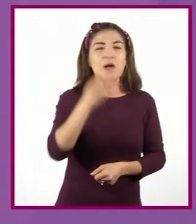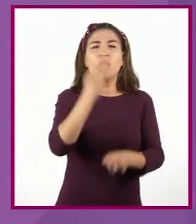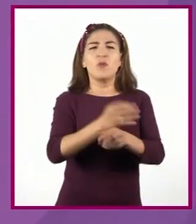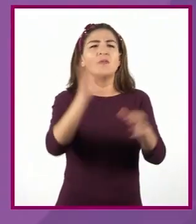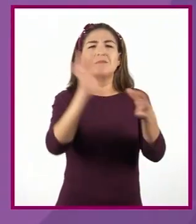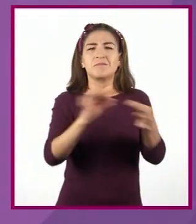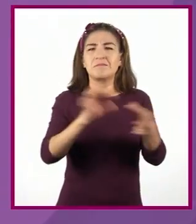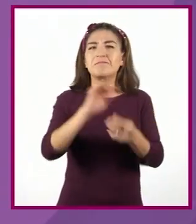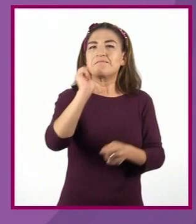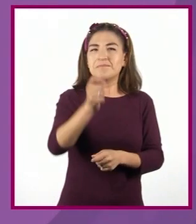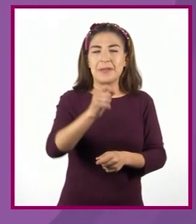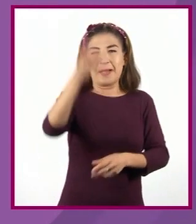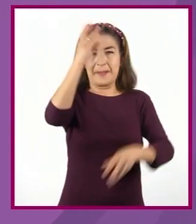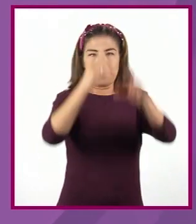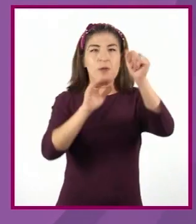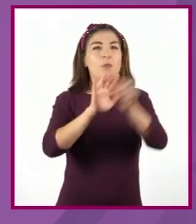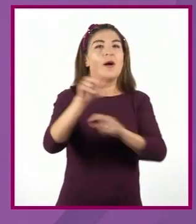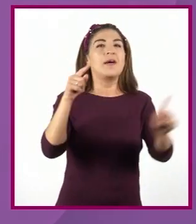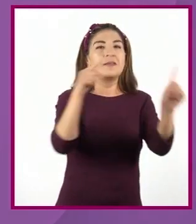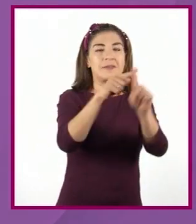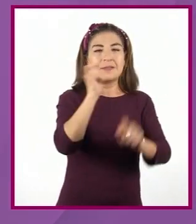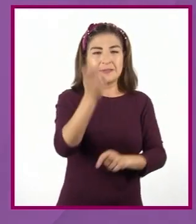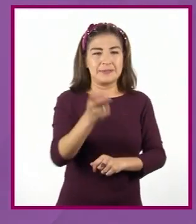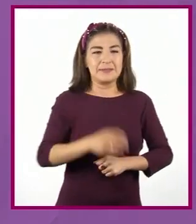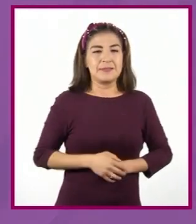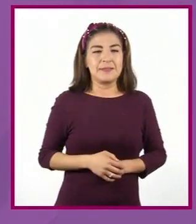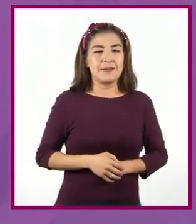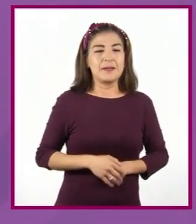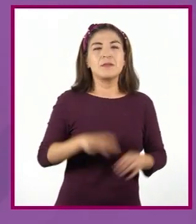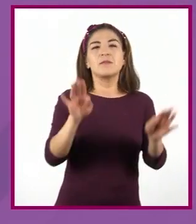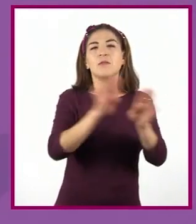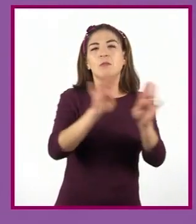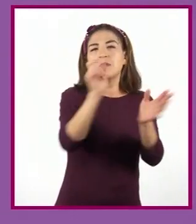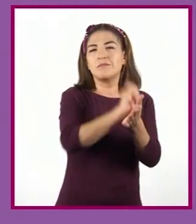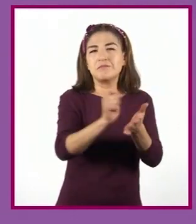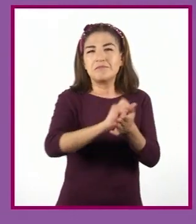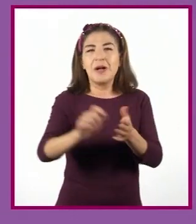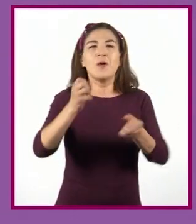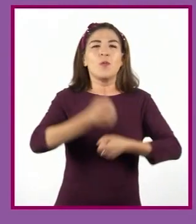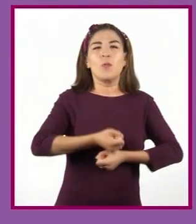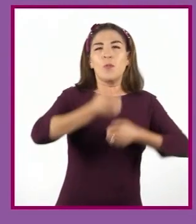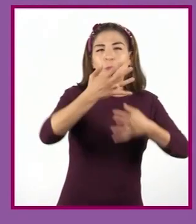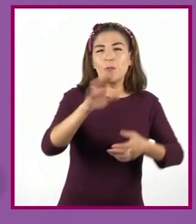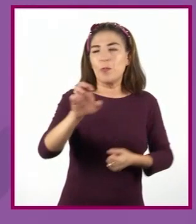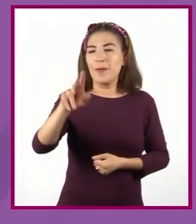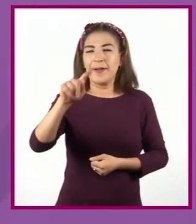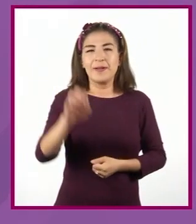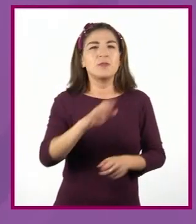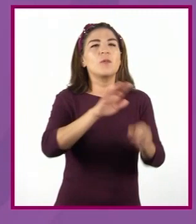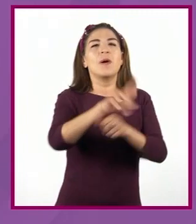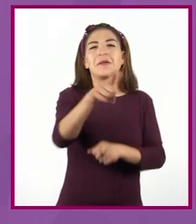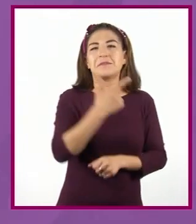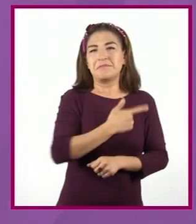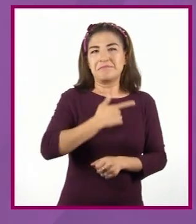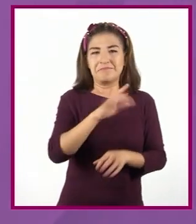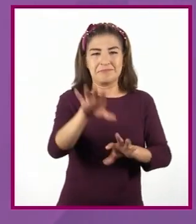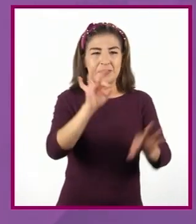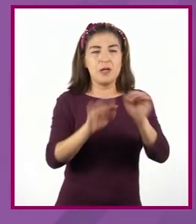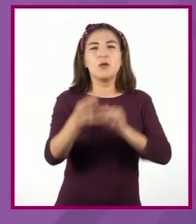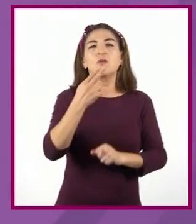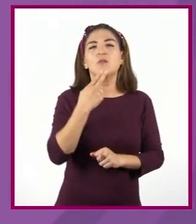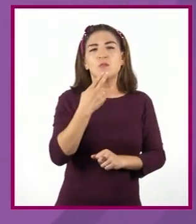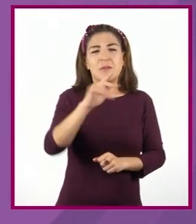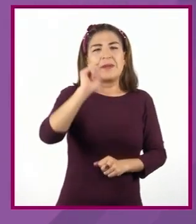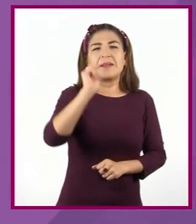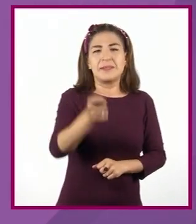el aprendizaje esperado. Escribe cuentos de un subgénero de su preferencia y haremos énfasis en utilizar recursos